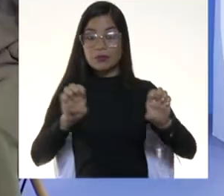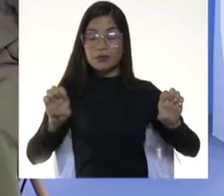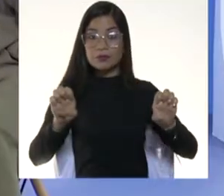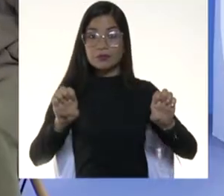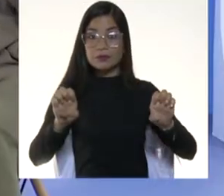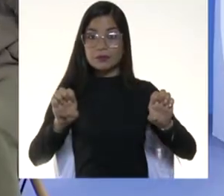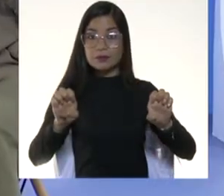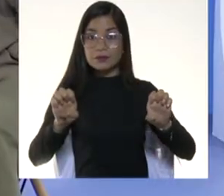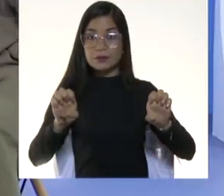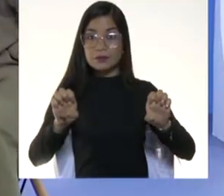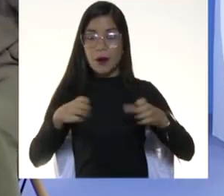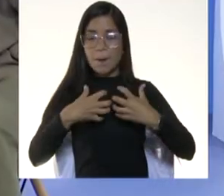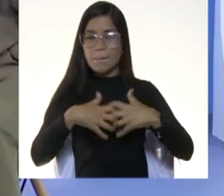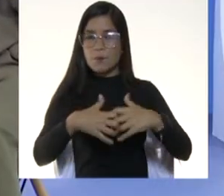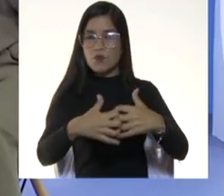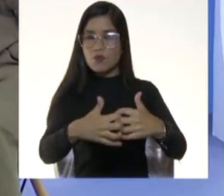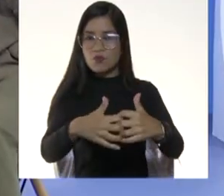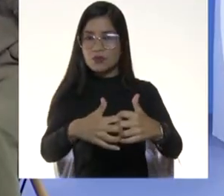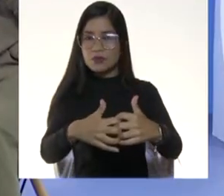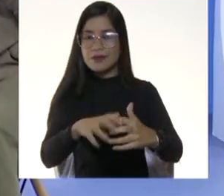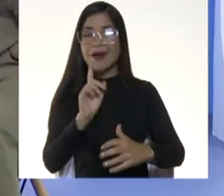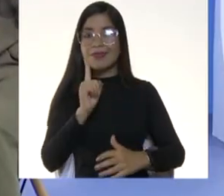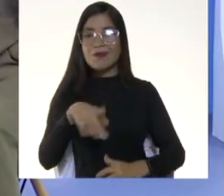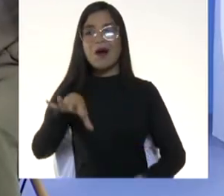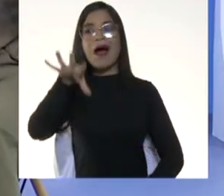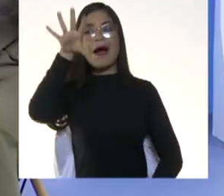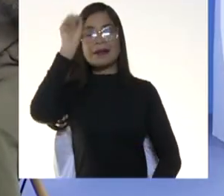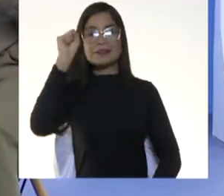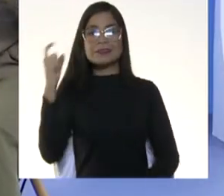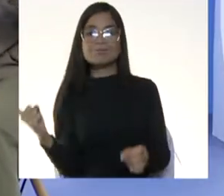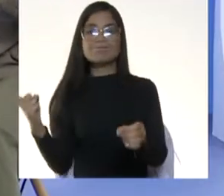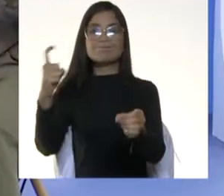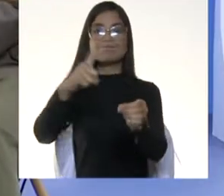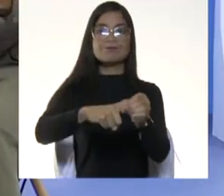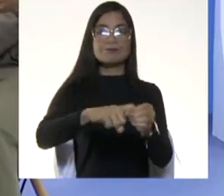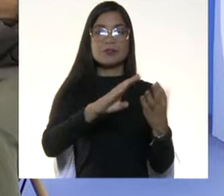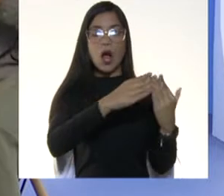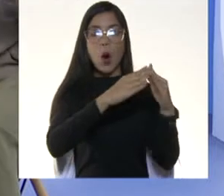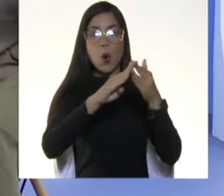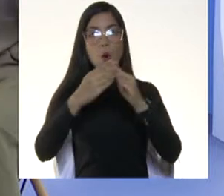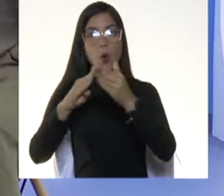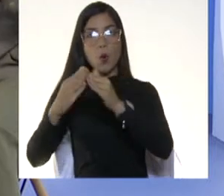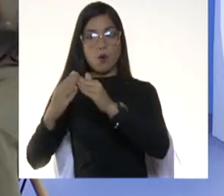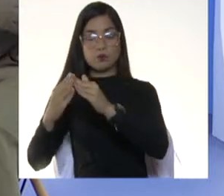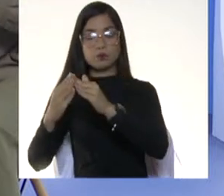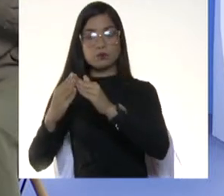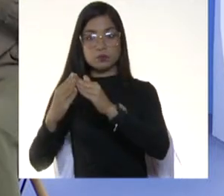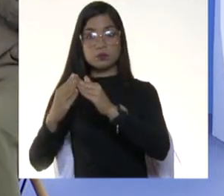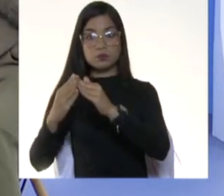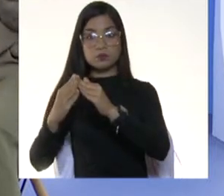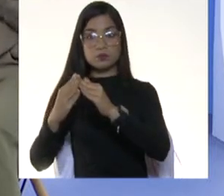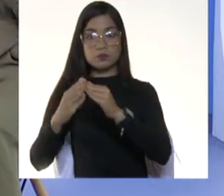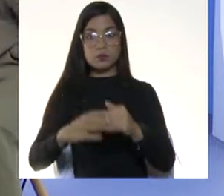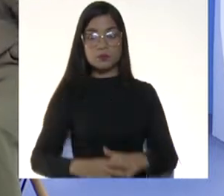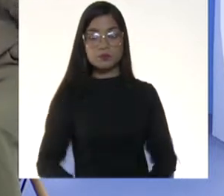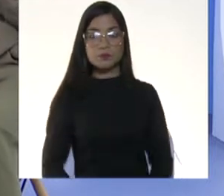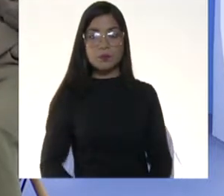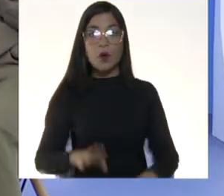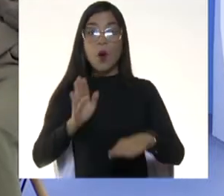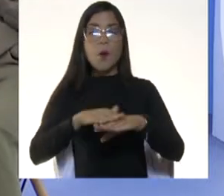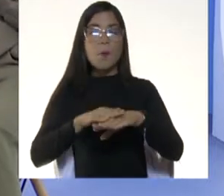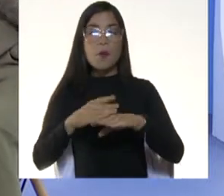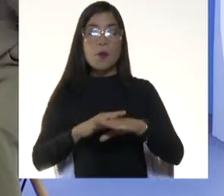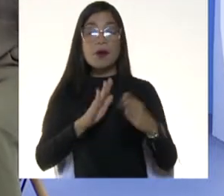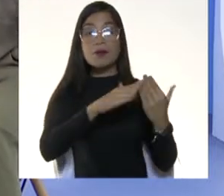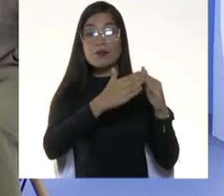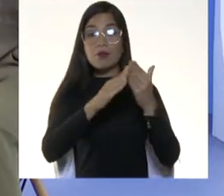productiva, si no entiendo que la comunidad está cercana. Exacto. Y que los elementos comunales son los que van a hacer vida y cohesionarse con ese elemento de la pedagogía